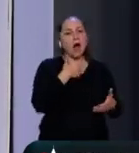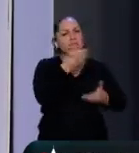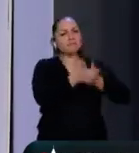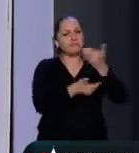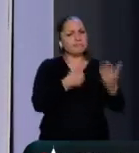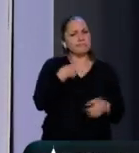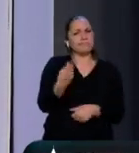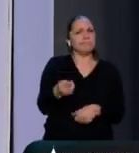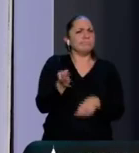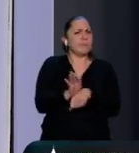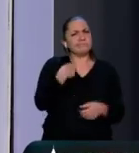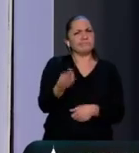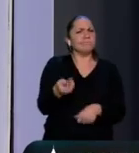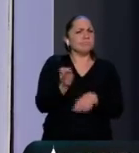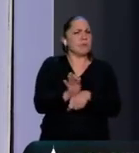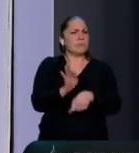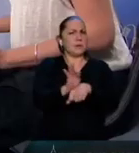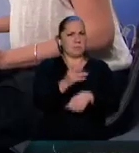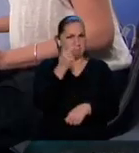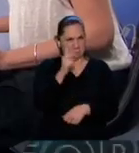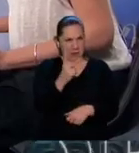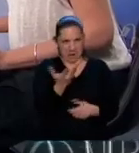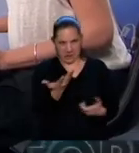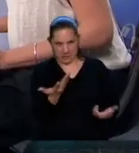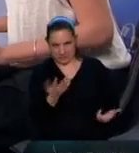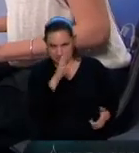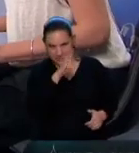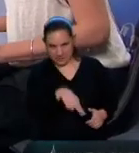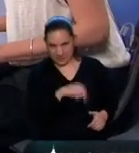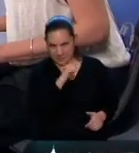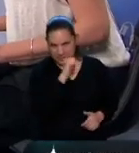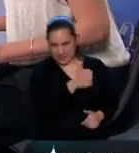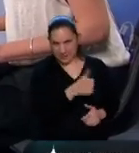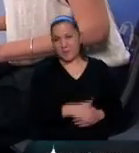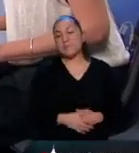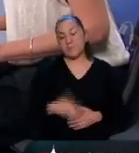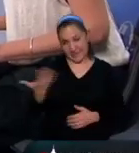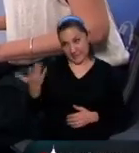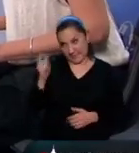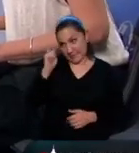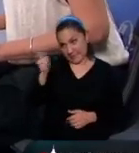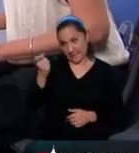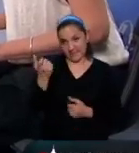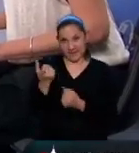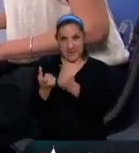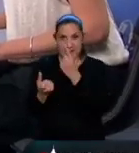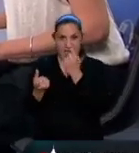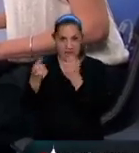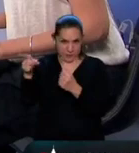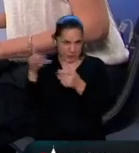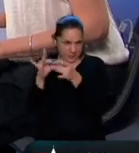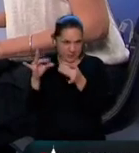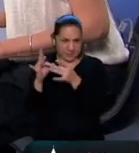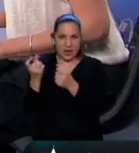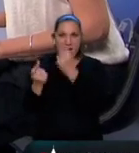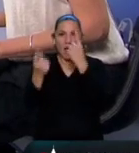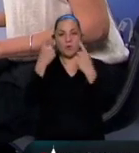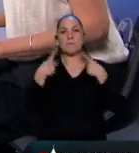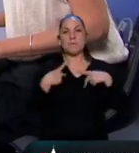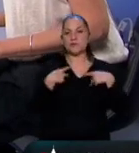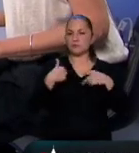con este sector? Tú dices esa doble moral de muchos que vendían ser una cosa que no